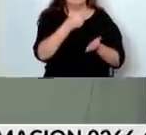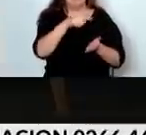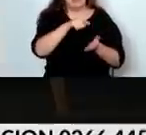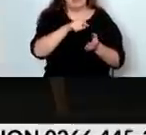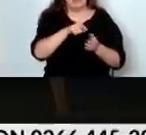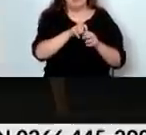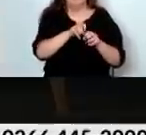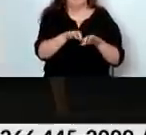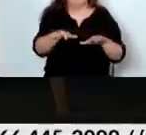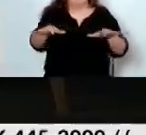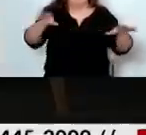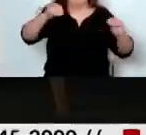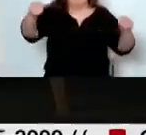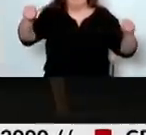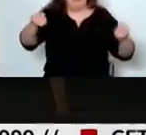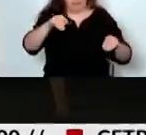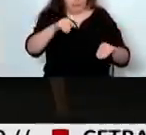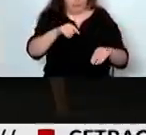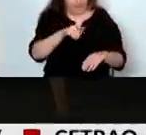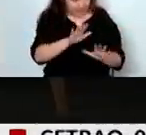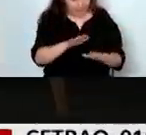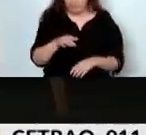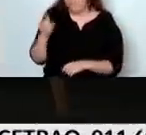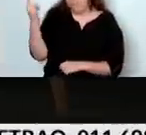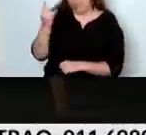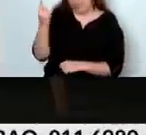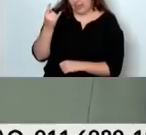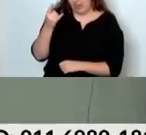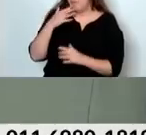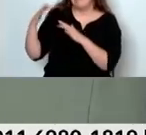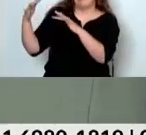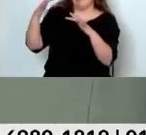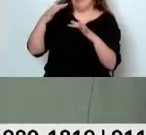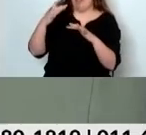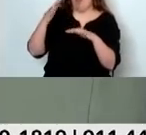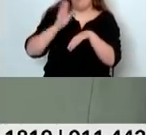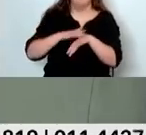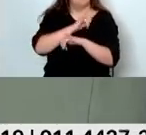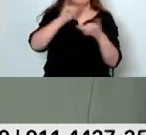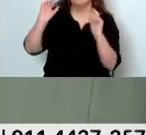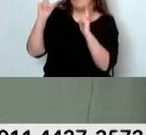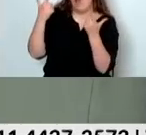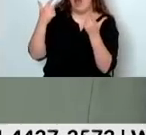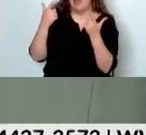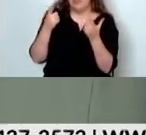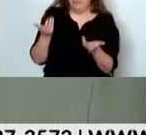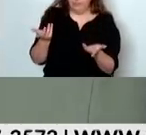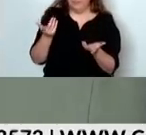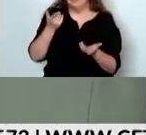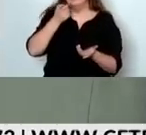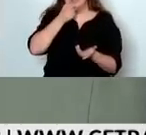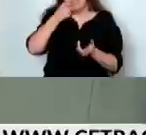Sí. Eso es un mito. Eso por es uno eso. De los mitos por la falta de información. Al revés, si yo hablo responsablemente y yo